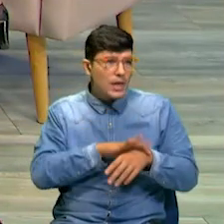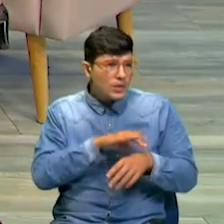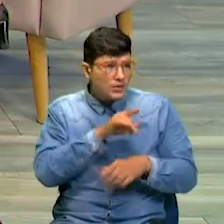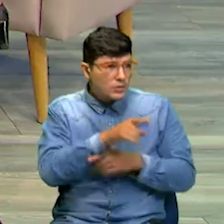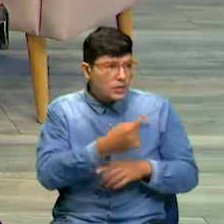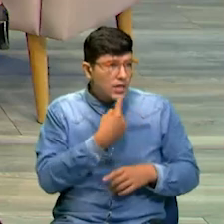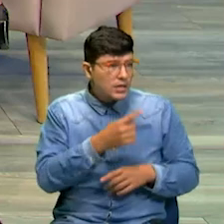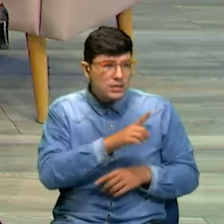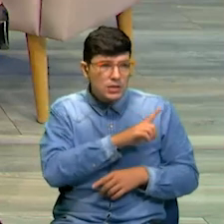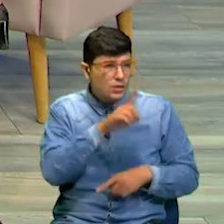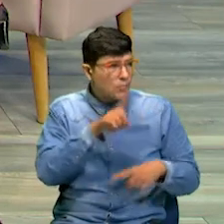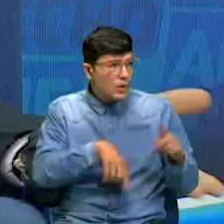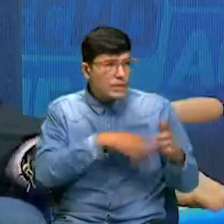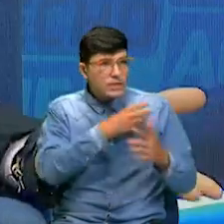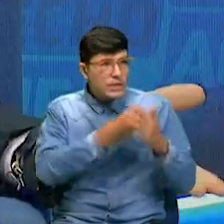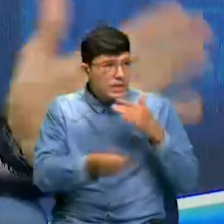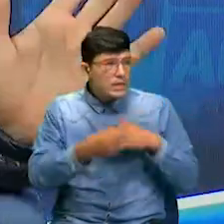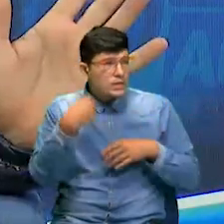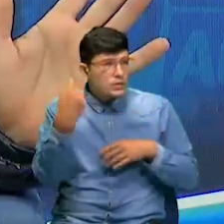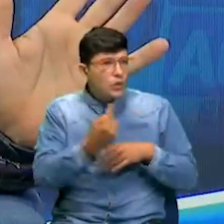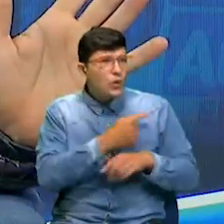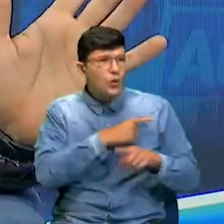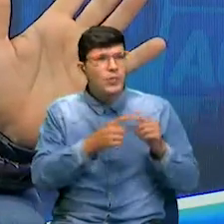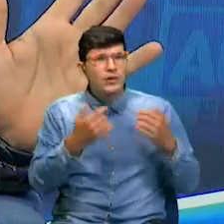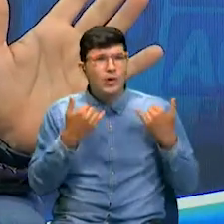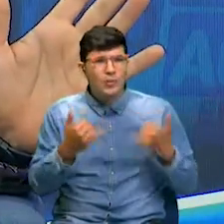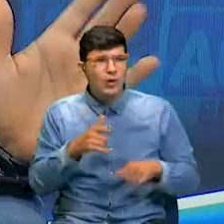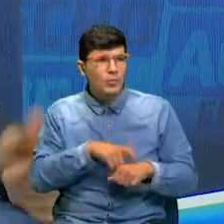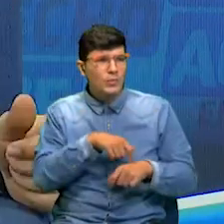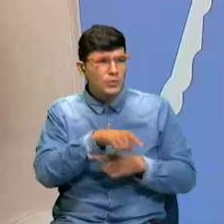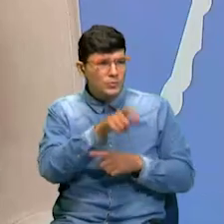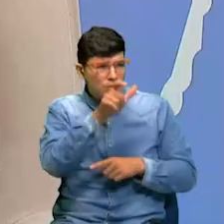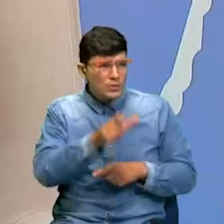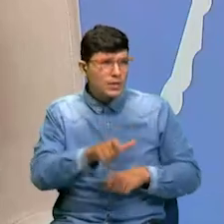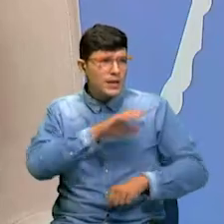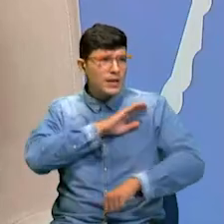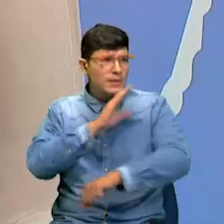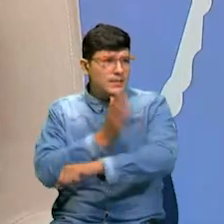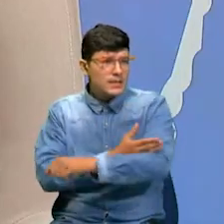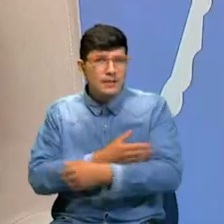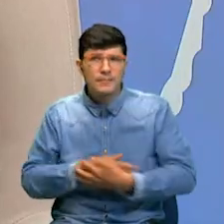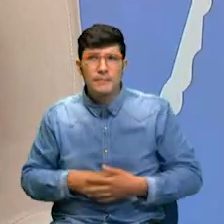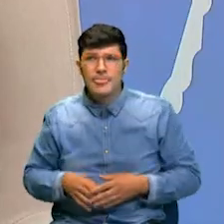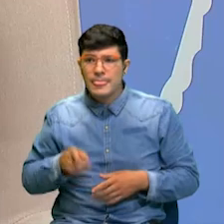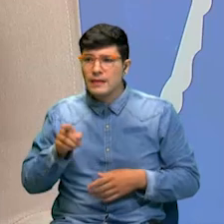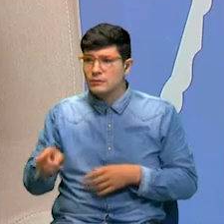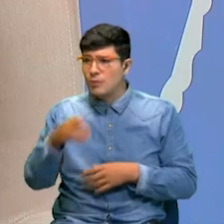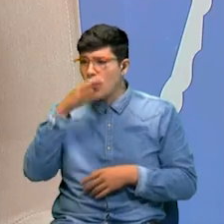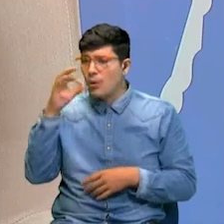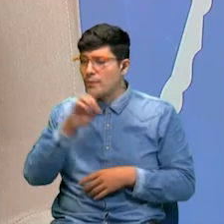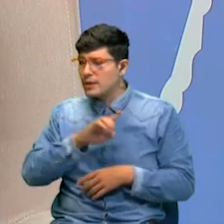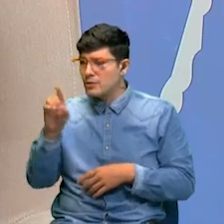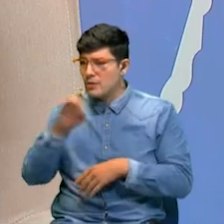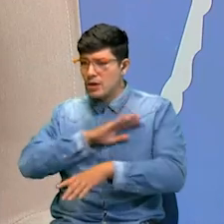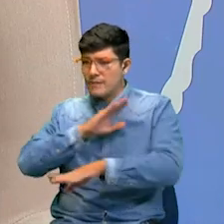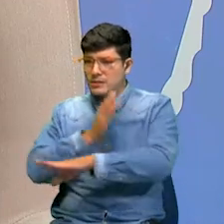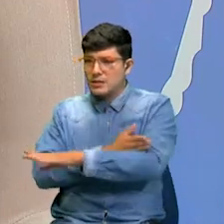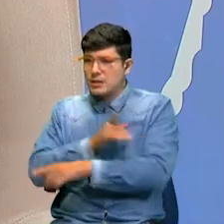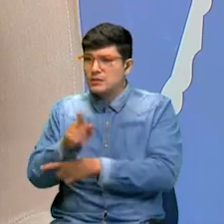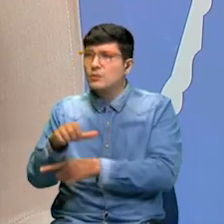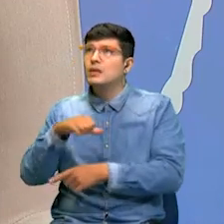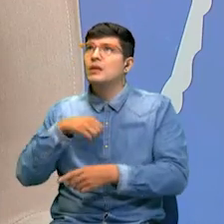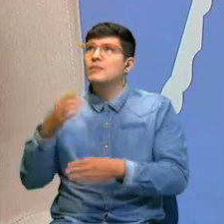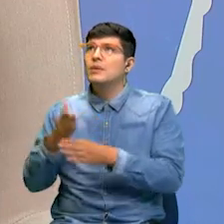no puede estar por ahí solo, pero en este momento está en total capacidad. Si el señor no tuviera la capacidad, tuviera problemas mentales